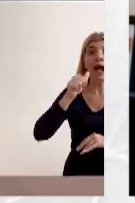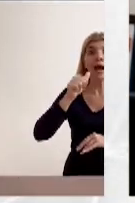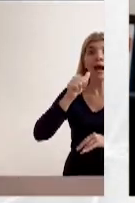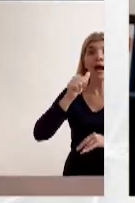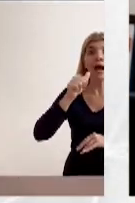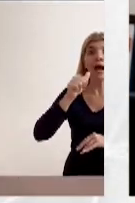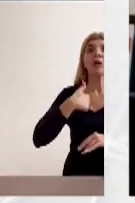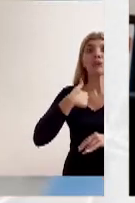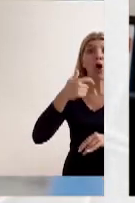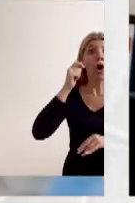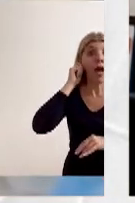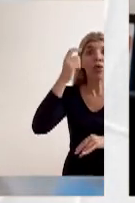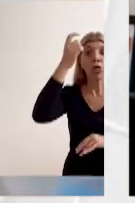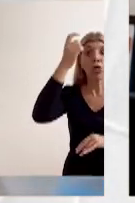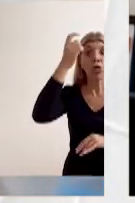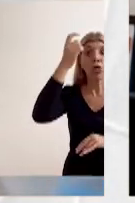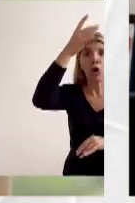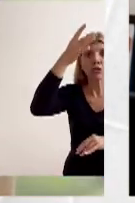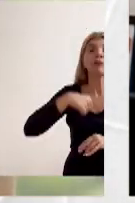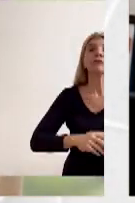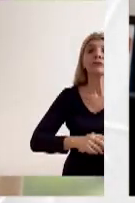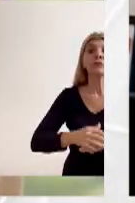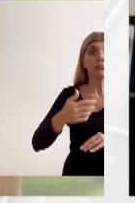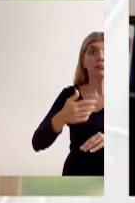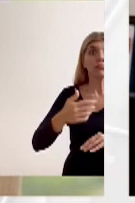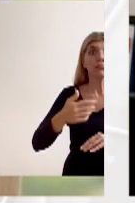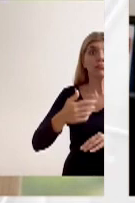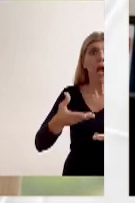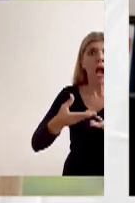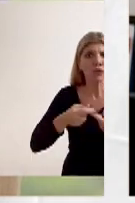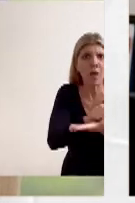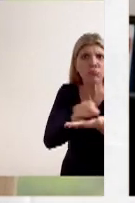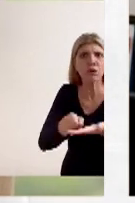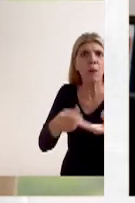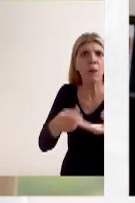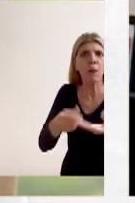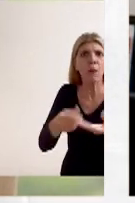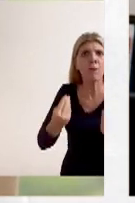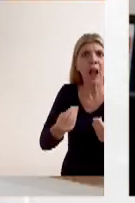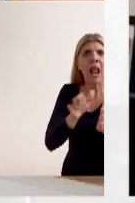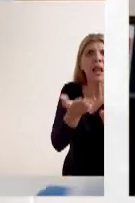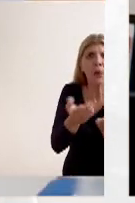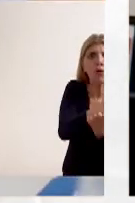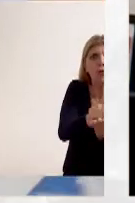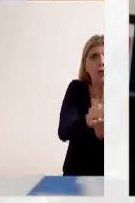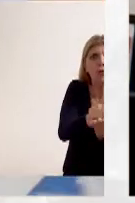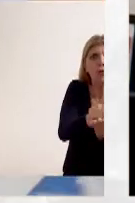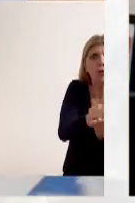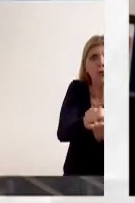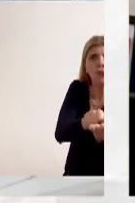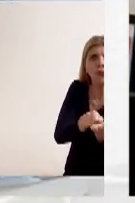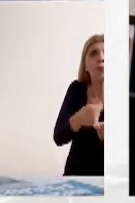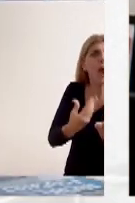conecta el escáner. Hoy parece un celular, es casi igual que un celular. Entonces, las funcionalidades, antes de leer texto